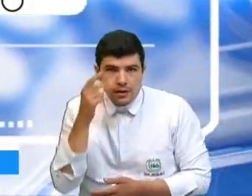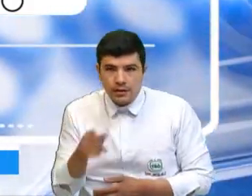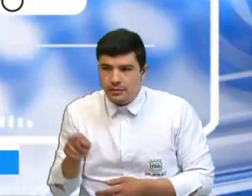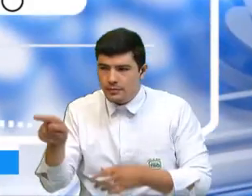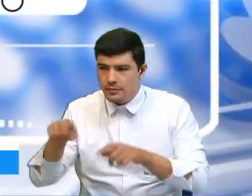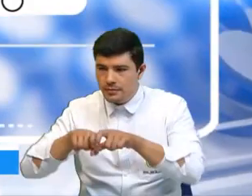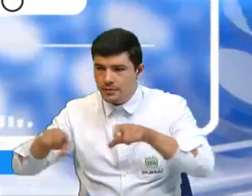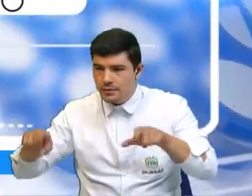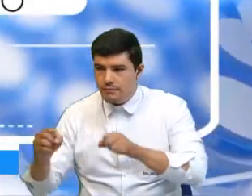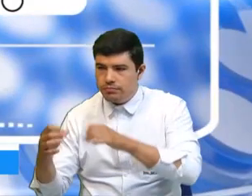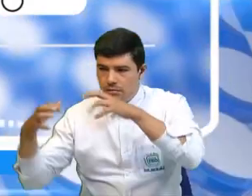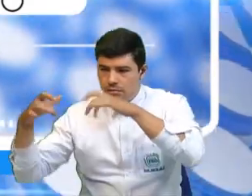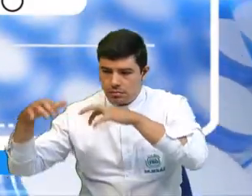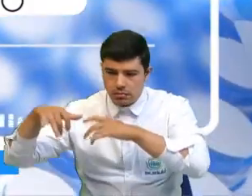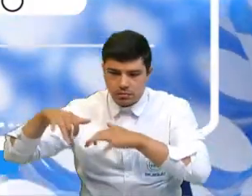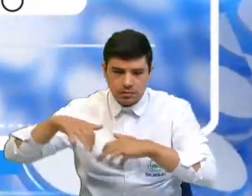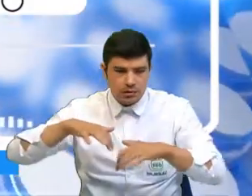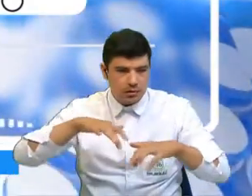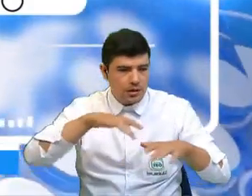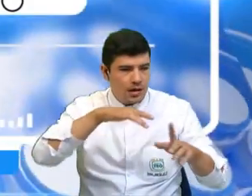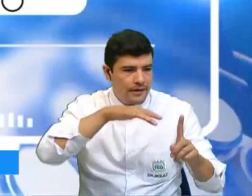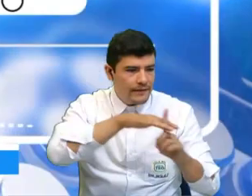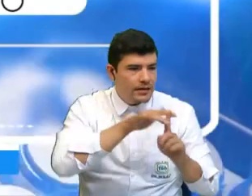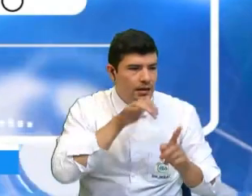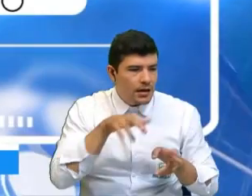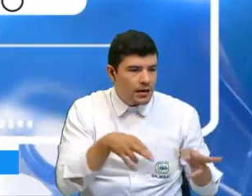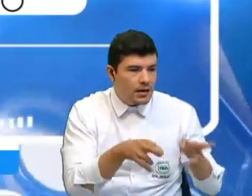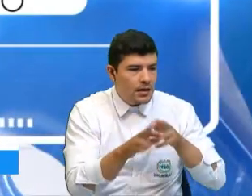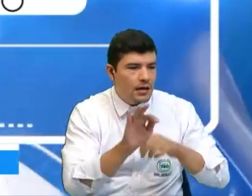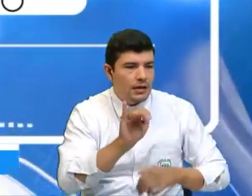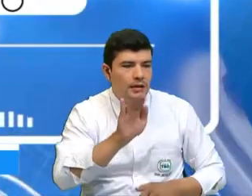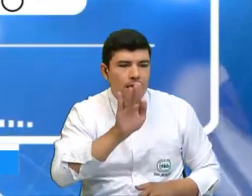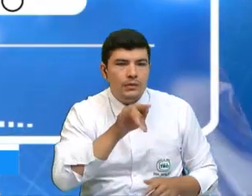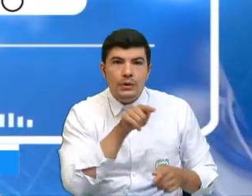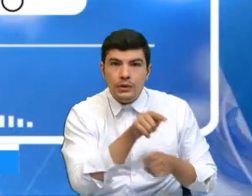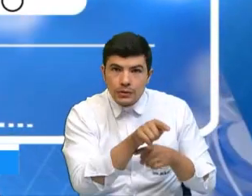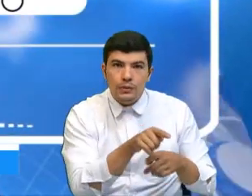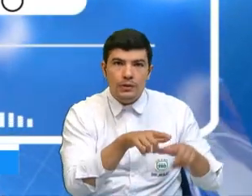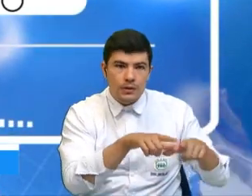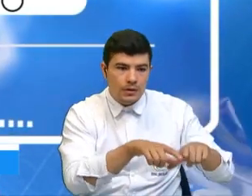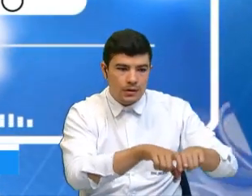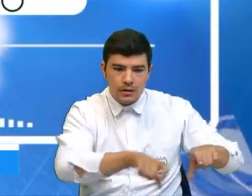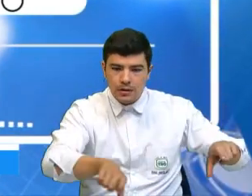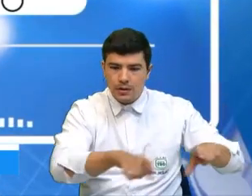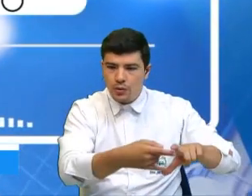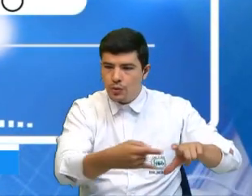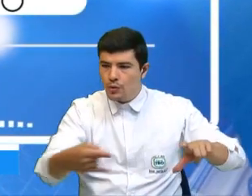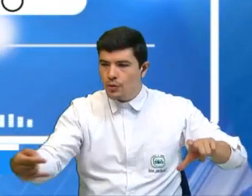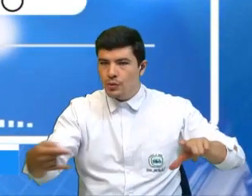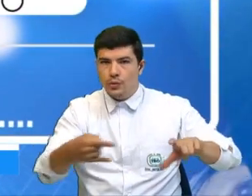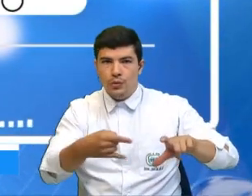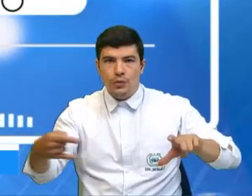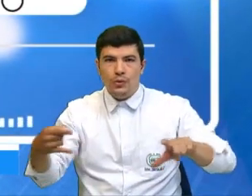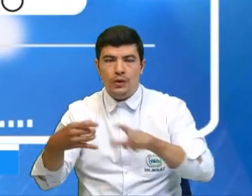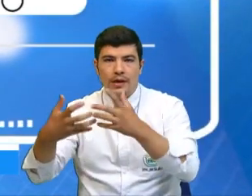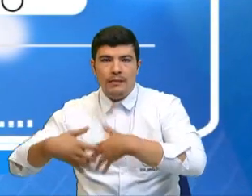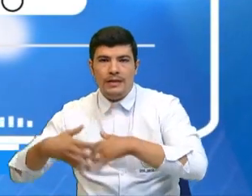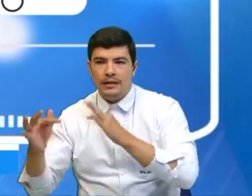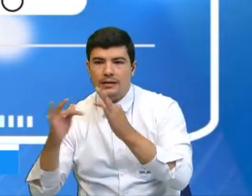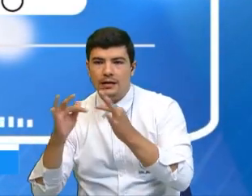río Tibú, que es donde está ubicada la captación de la Ocatoma en Campo Yuca, sector Campo